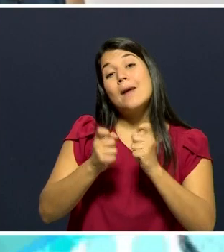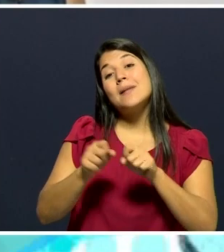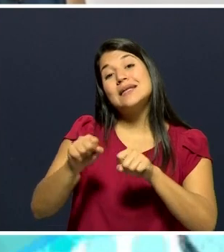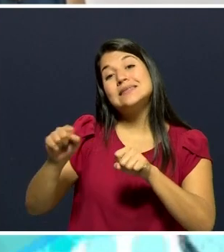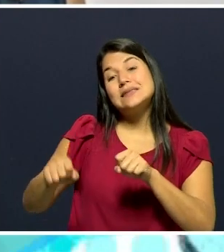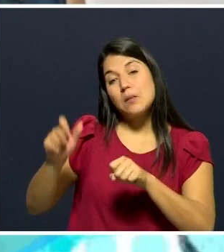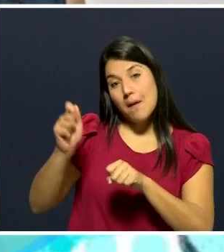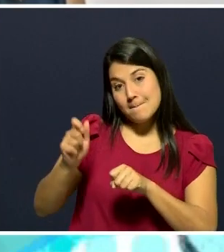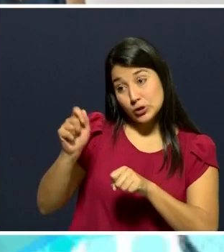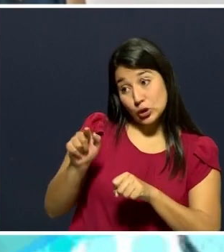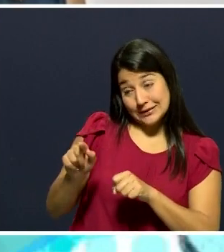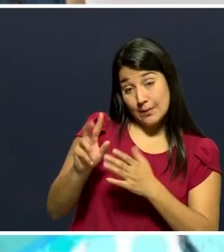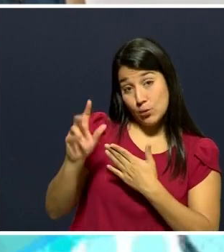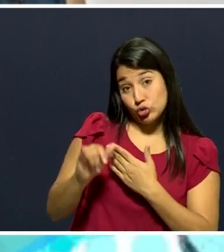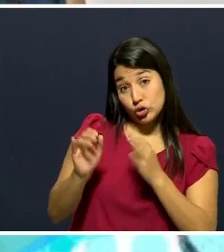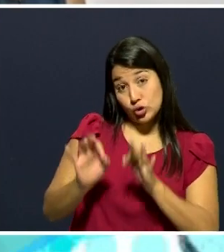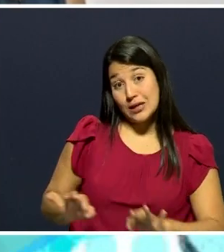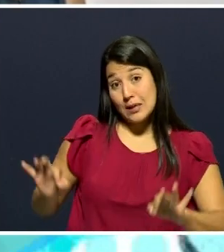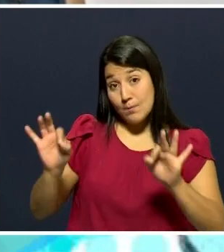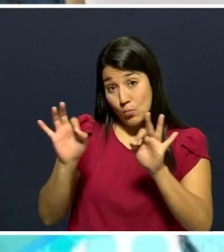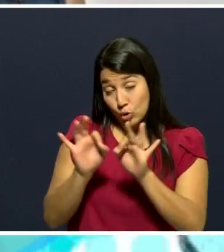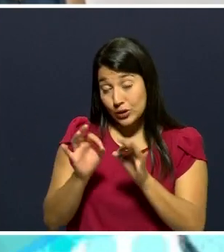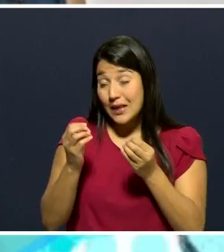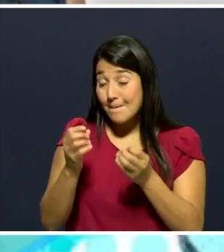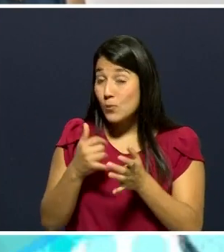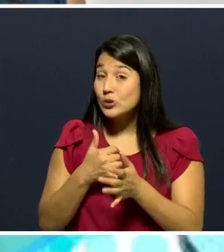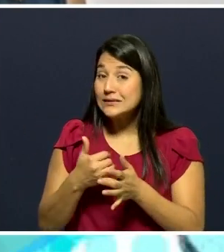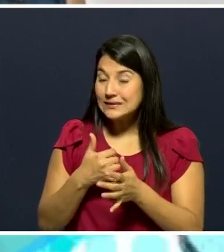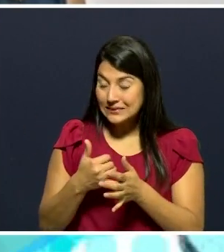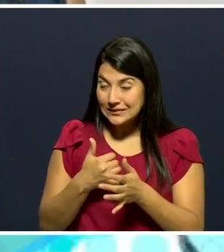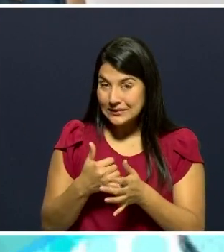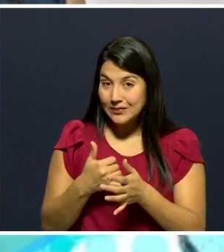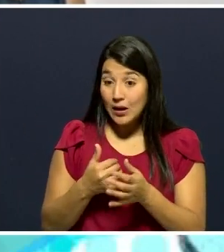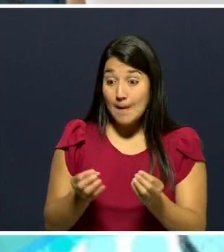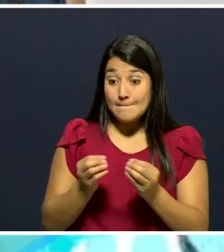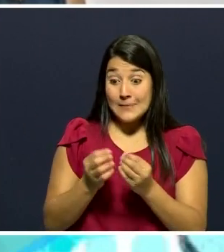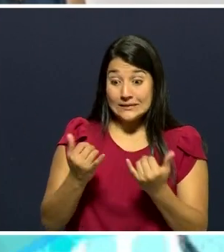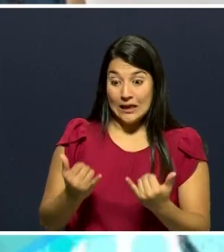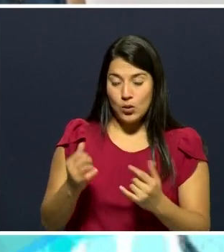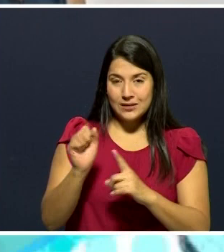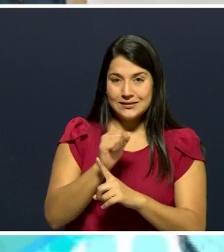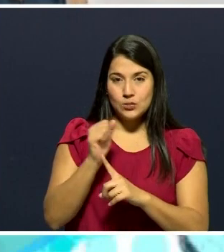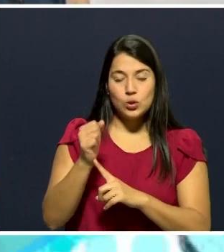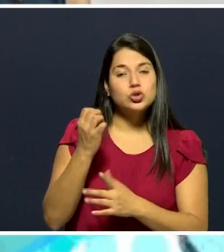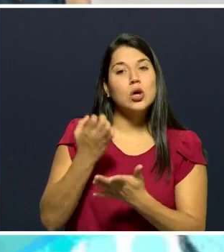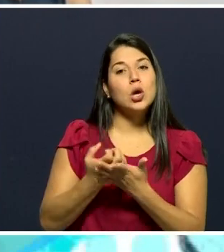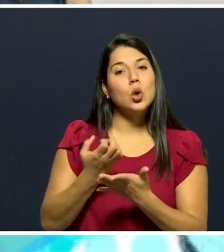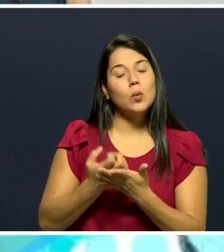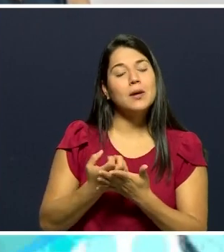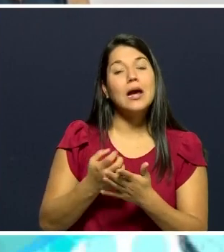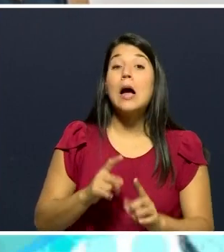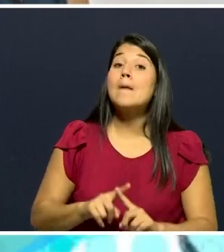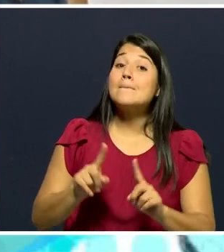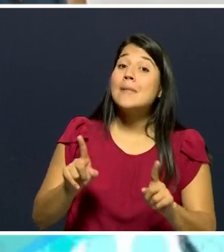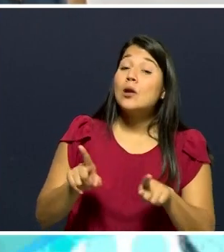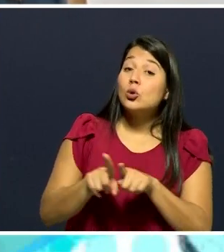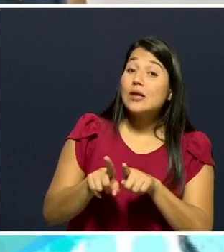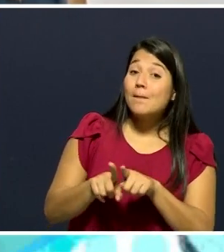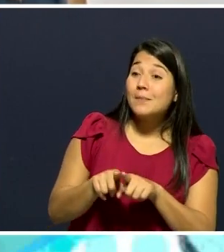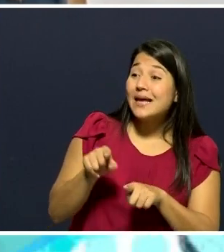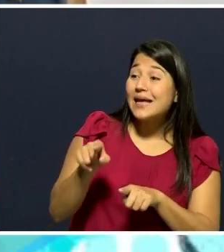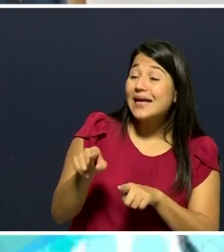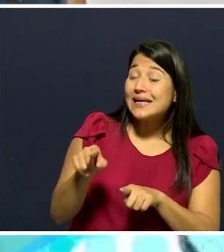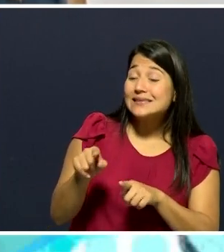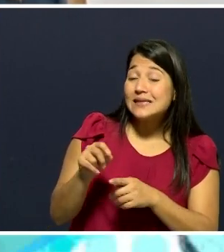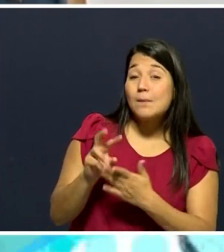importante, sensible, de interés popular, más en este contexto económico que tenemos, pero que también genera enormes